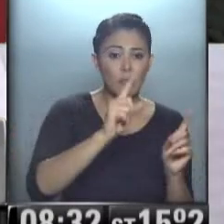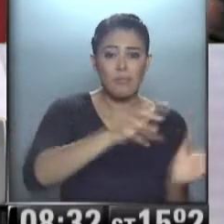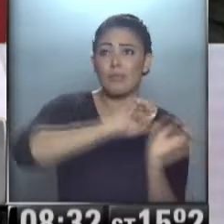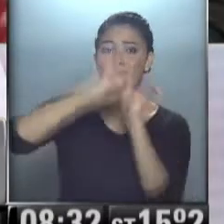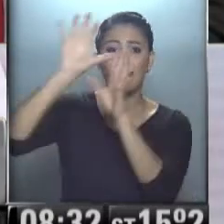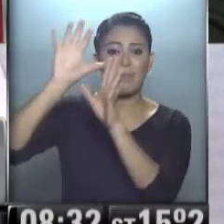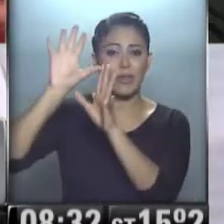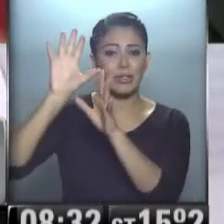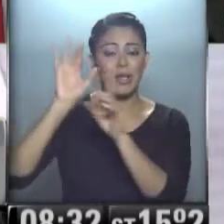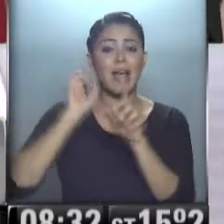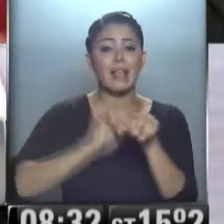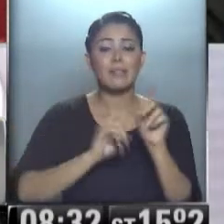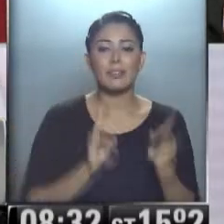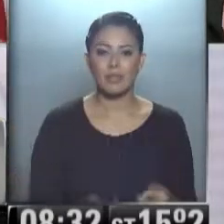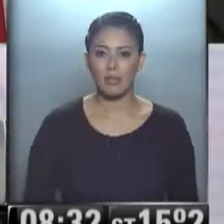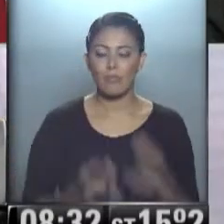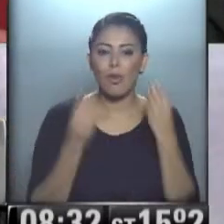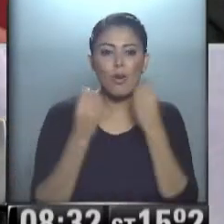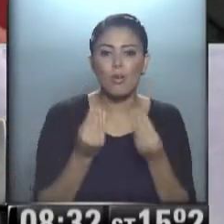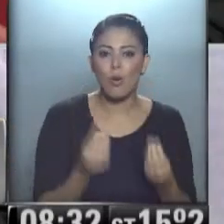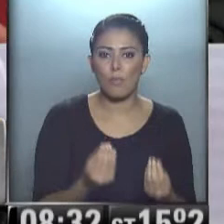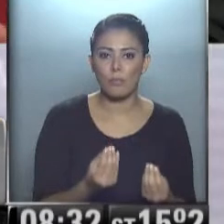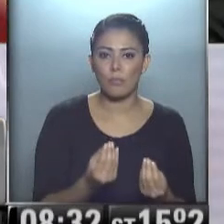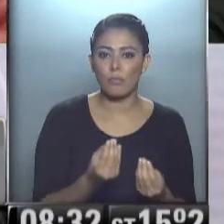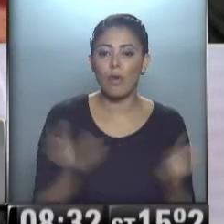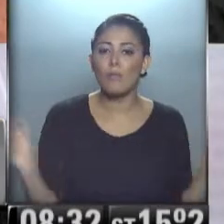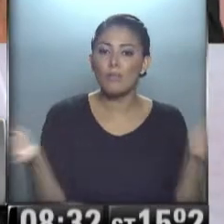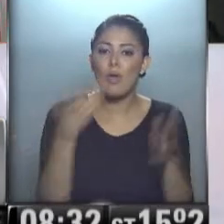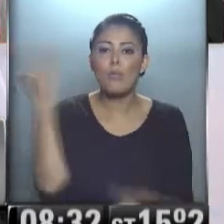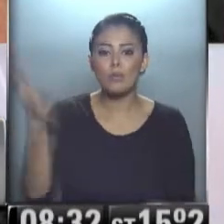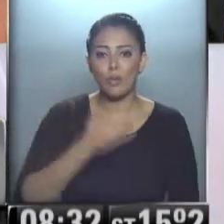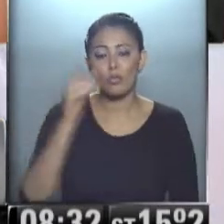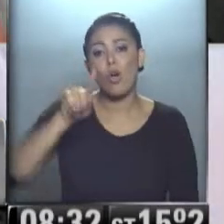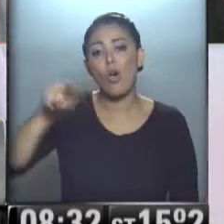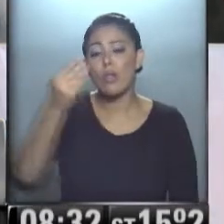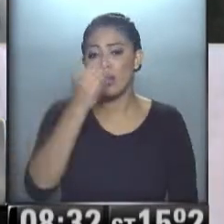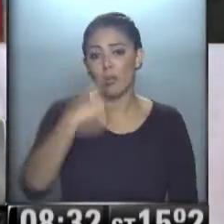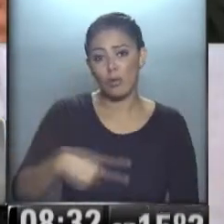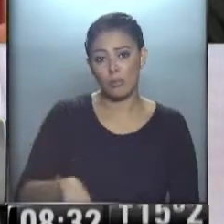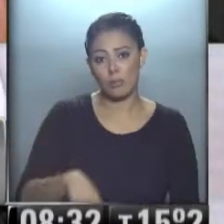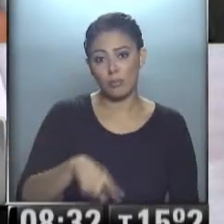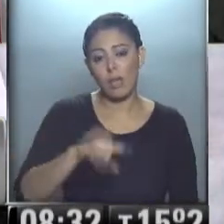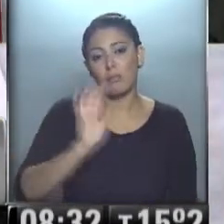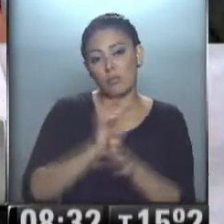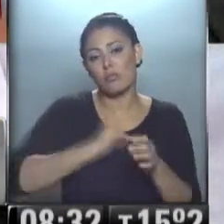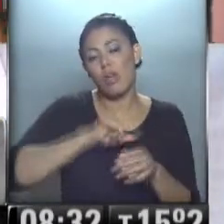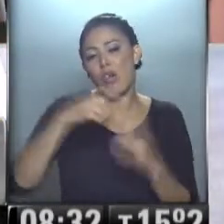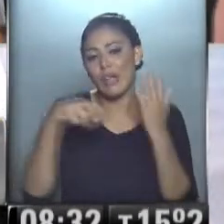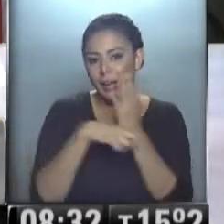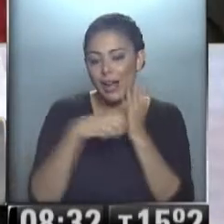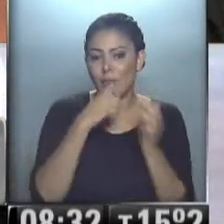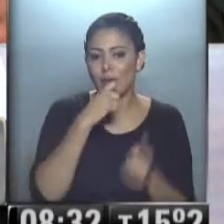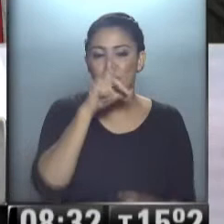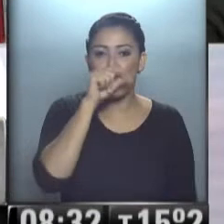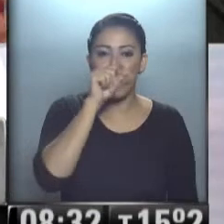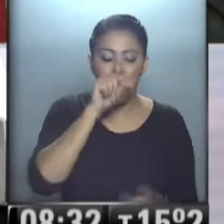exportación ni a la vez cómo se hace para también incentivar la producción de otros alimentos sustitutos otras carnes aviar cerdo